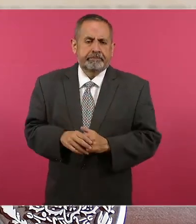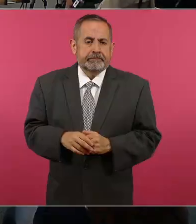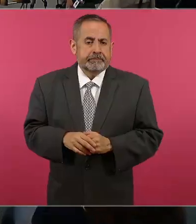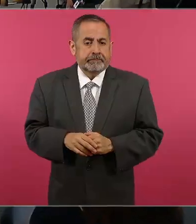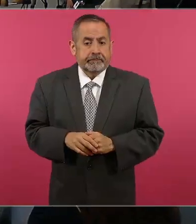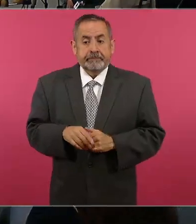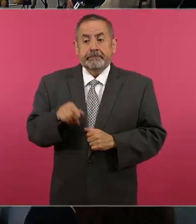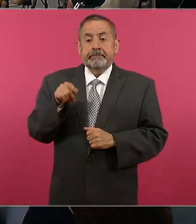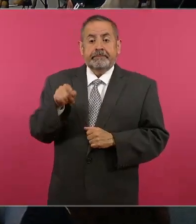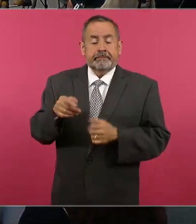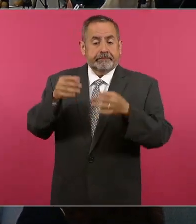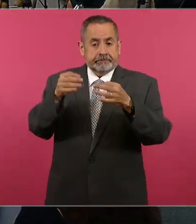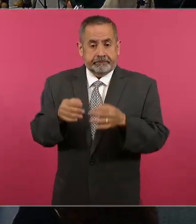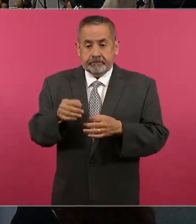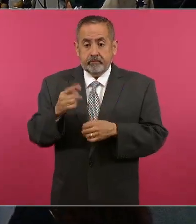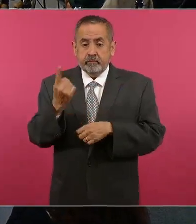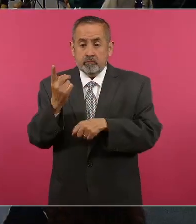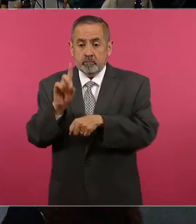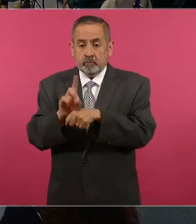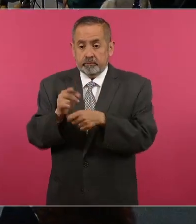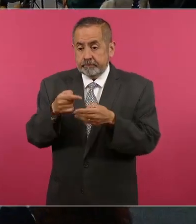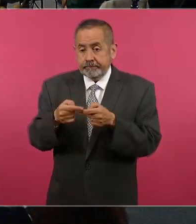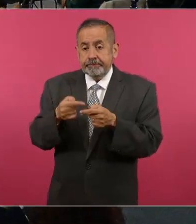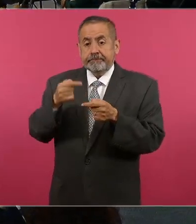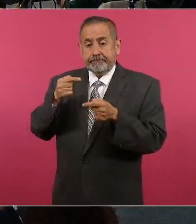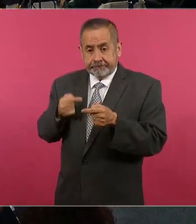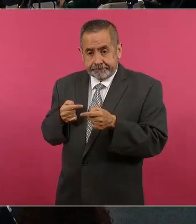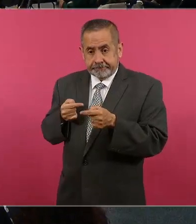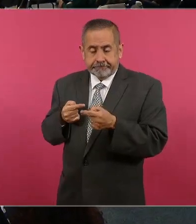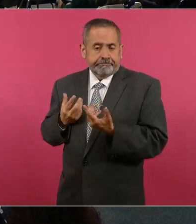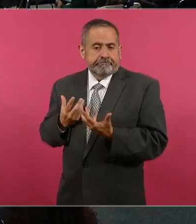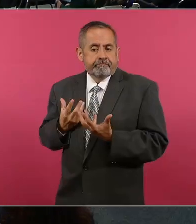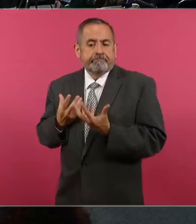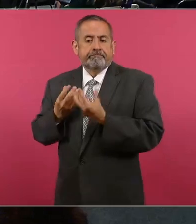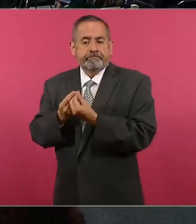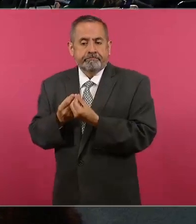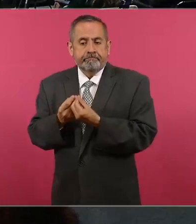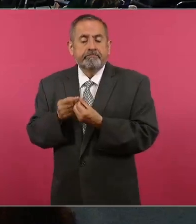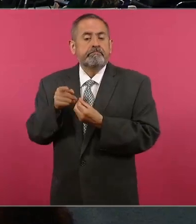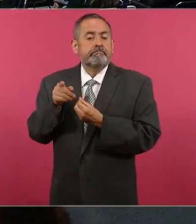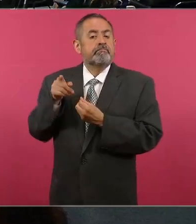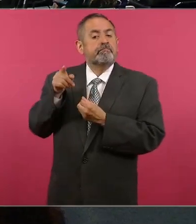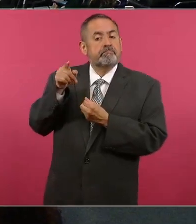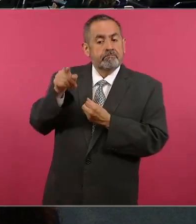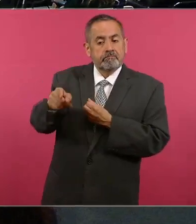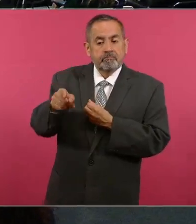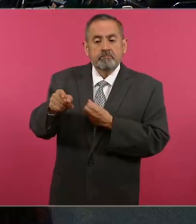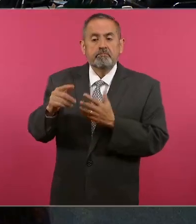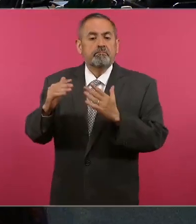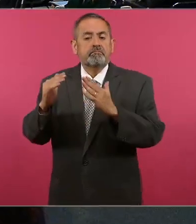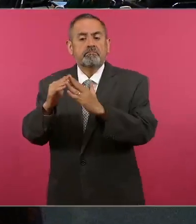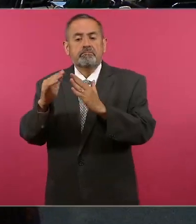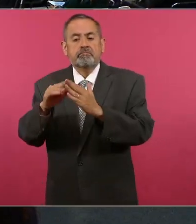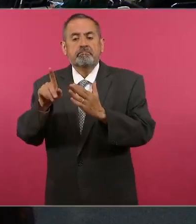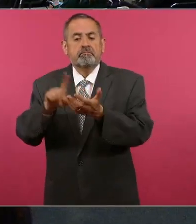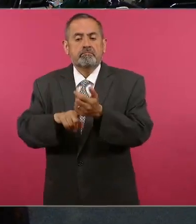Aparte de esa ceremonia, yo un día antes me voy a reunir en la Casa